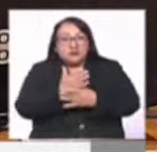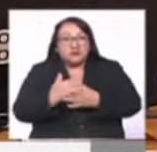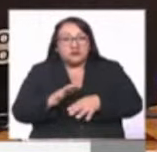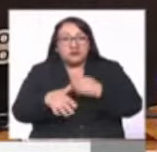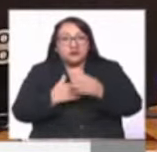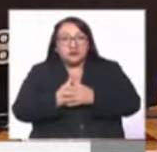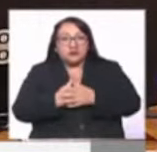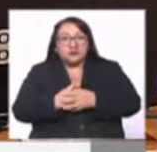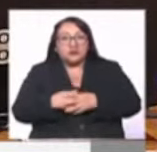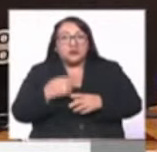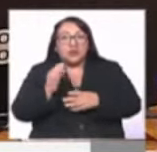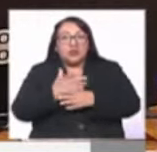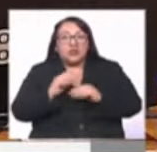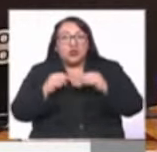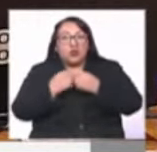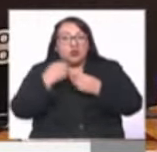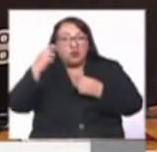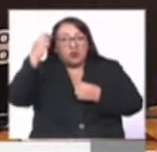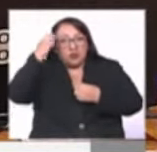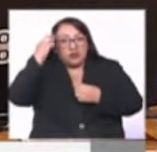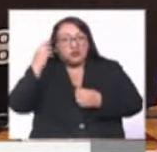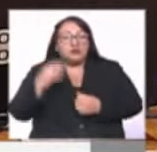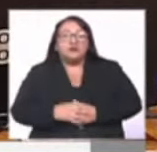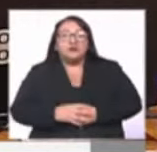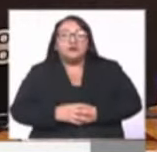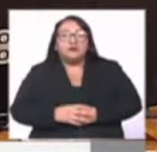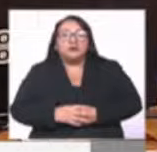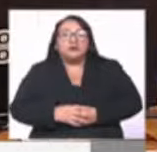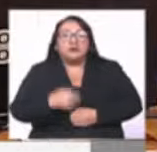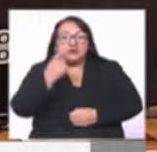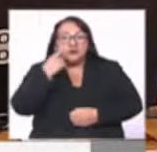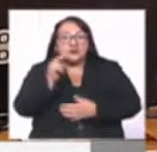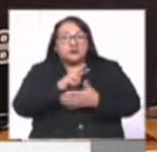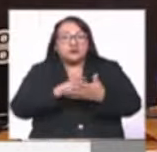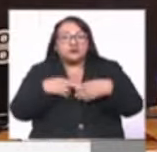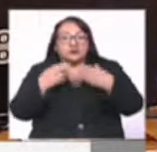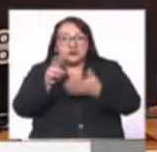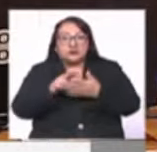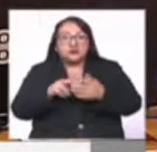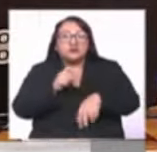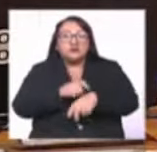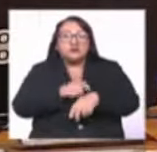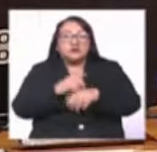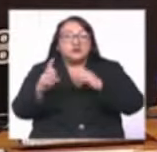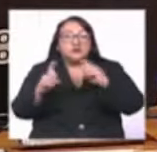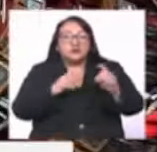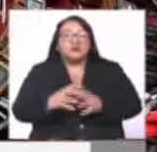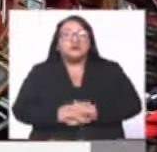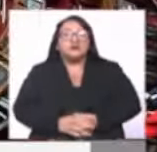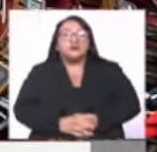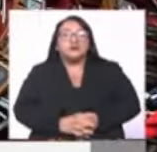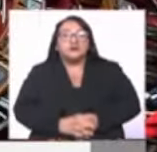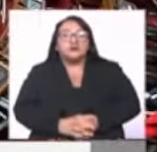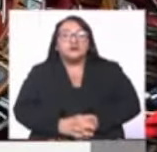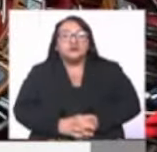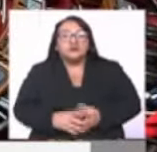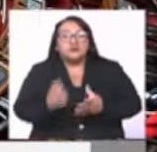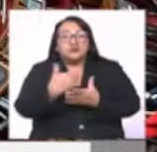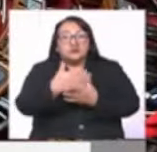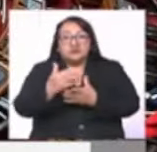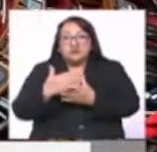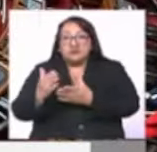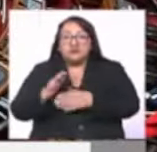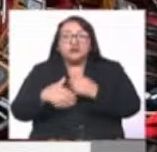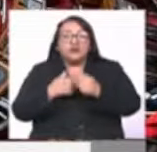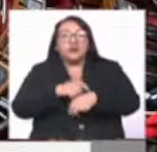proporcionalmente entre los grupos parlamentarios señor relator de lectura al tiempo de debate distribución